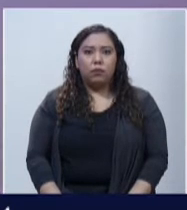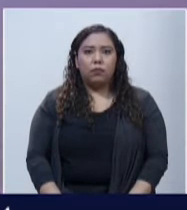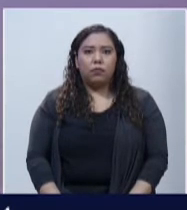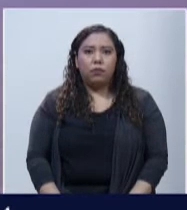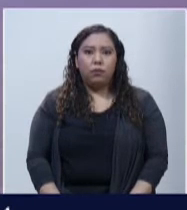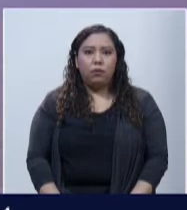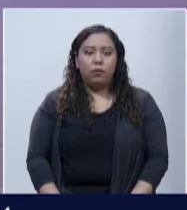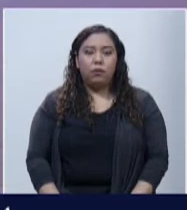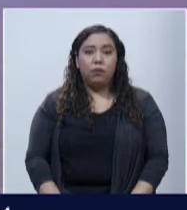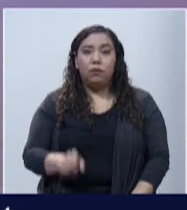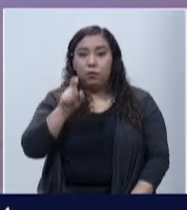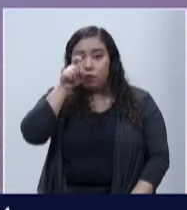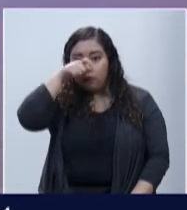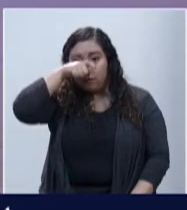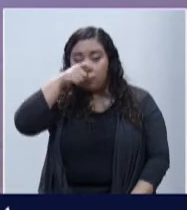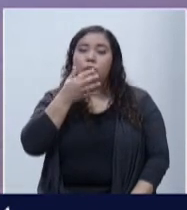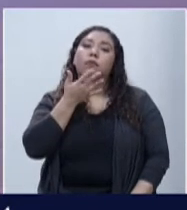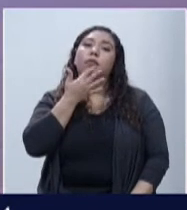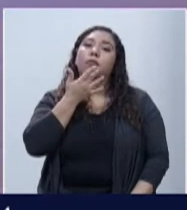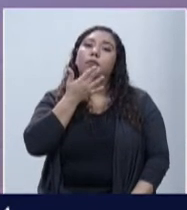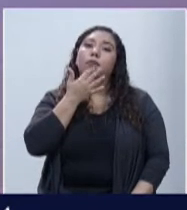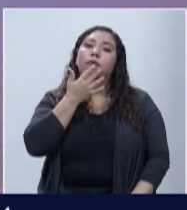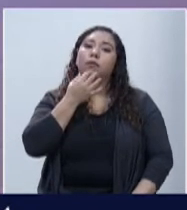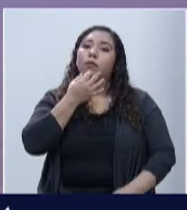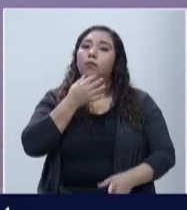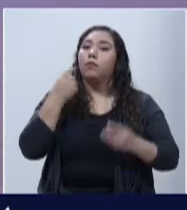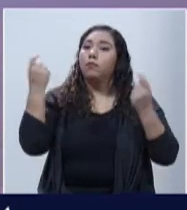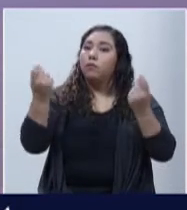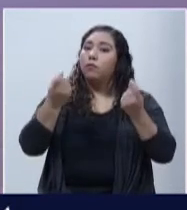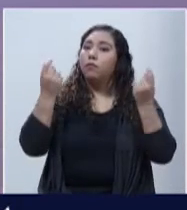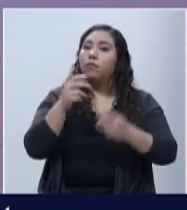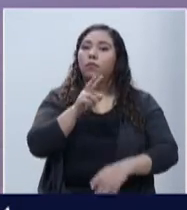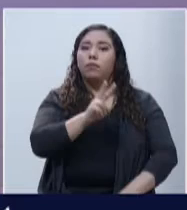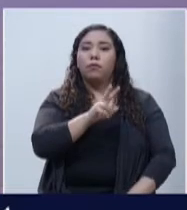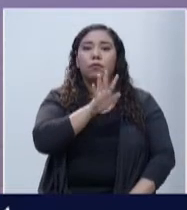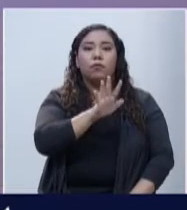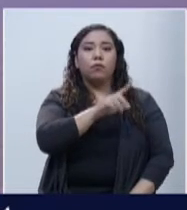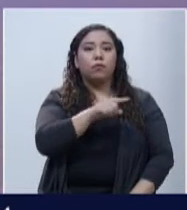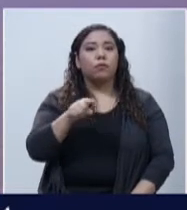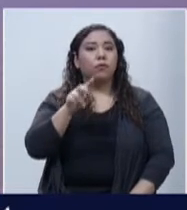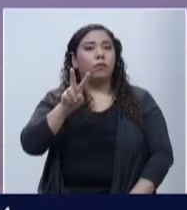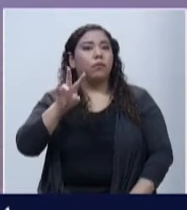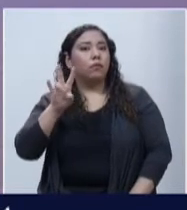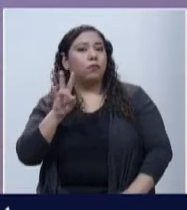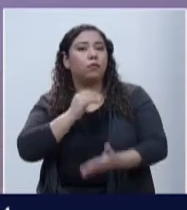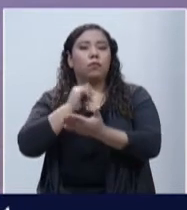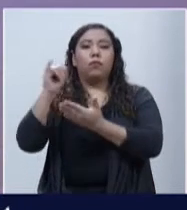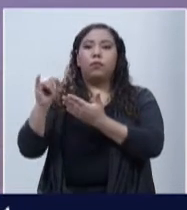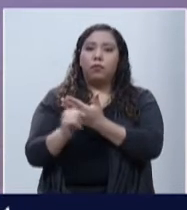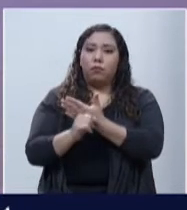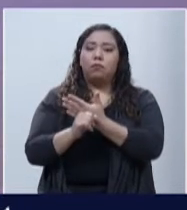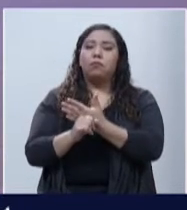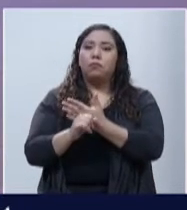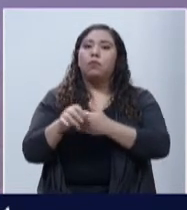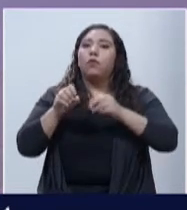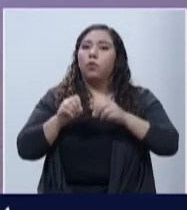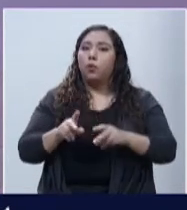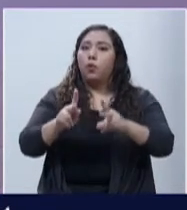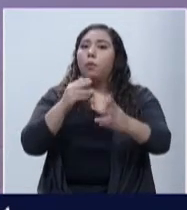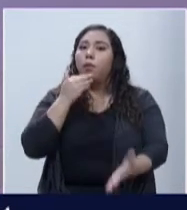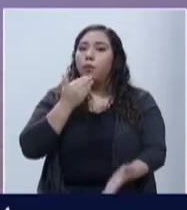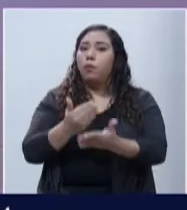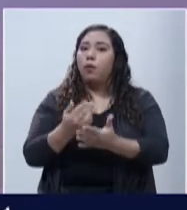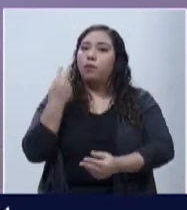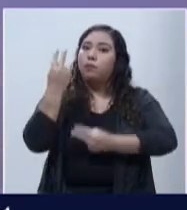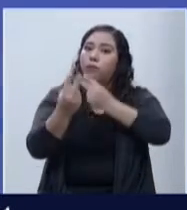y el guacamaya fest se realizará del 25 al 27 de junio dando la oportunidad para reactivar el turismo en